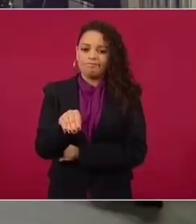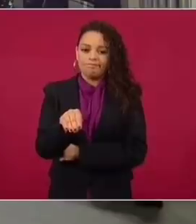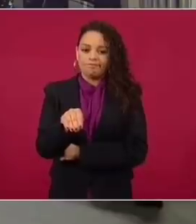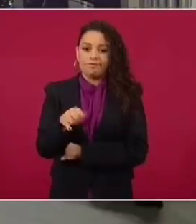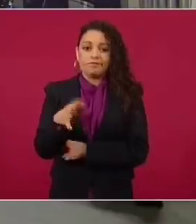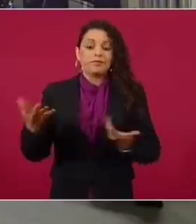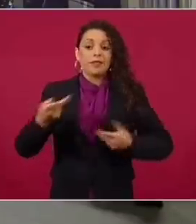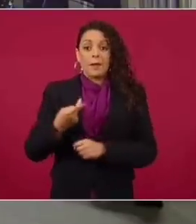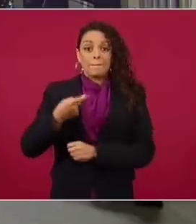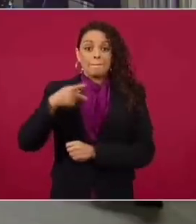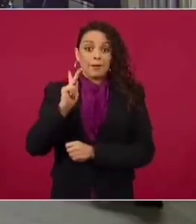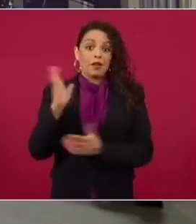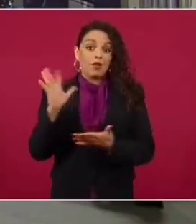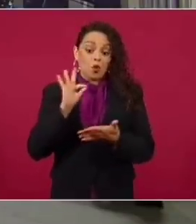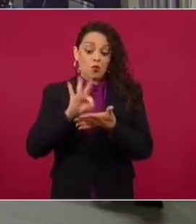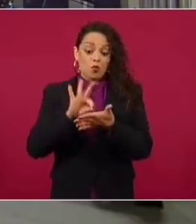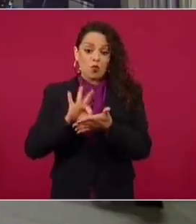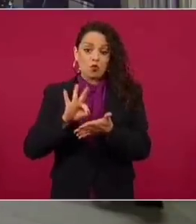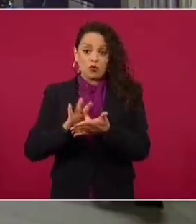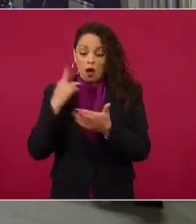pero como se califica en puntos,